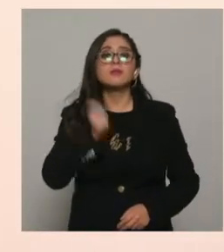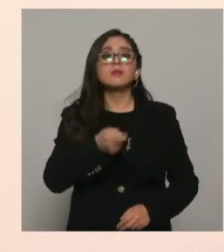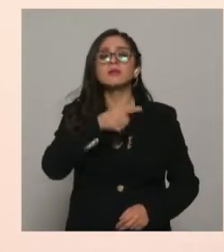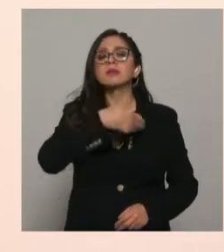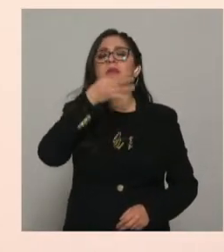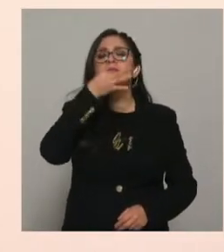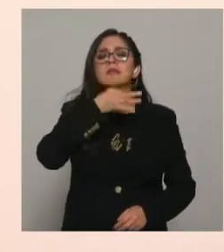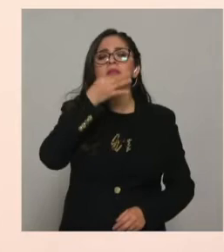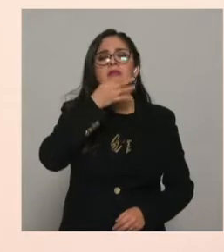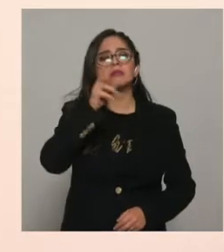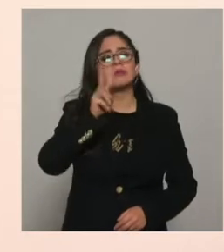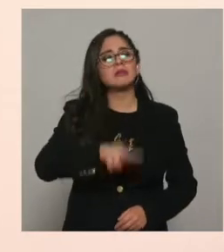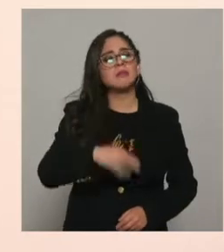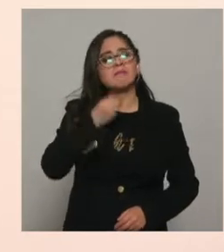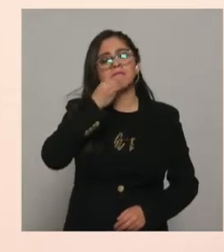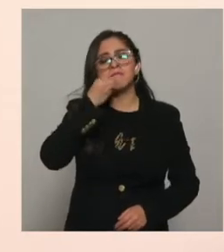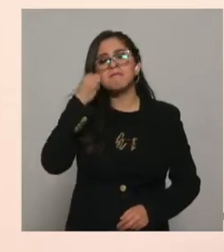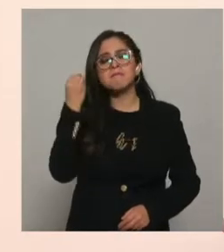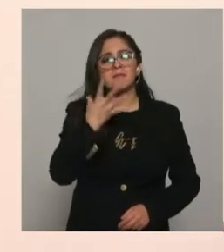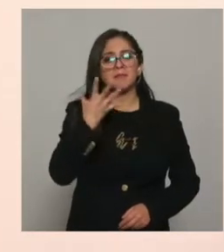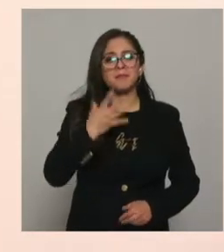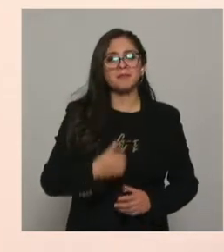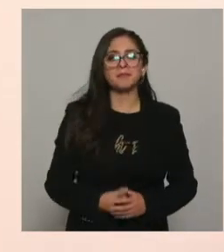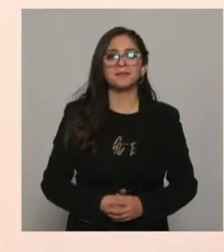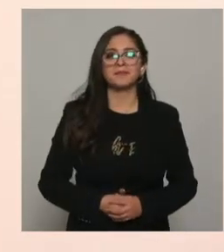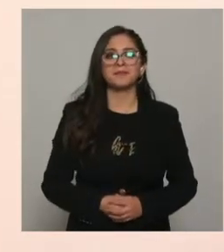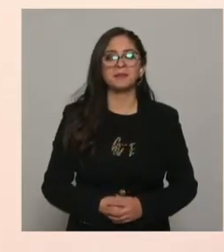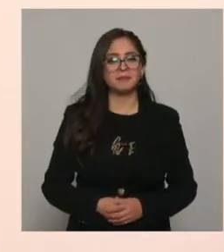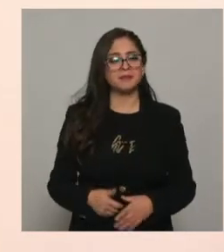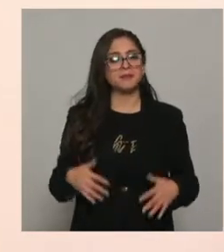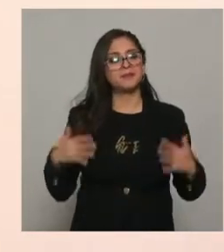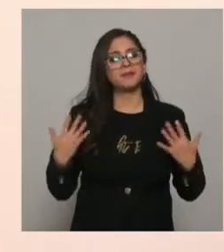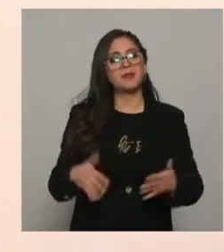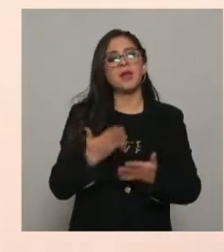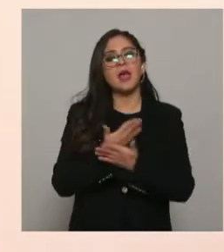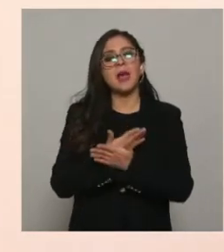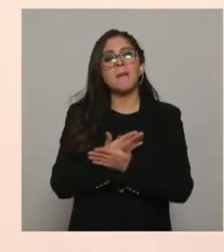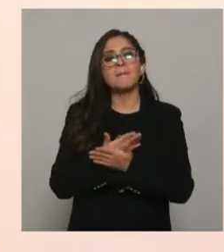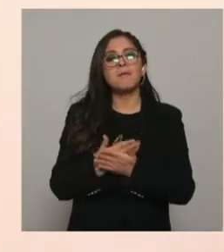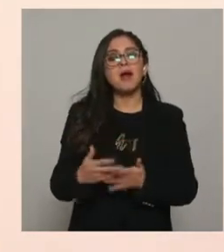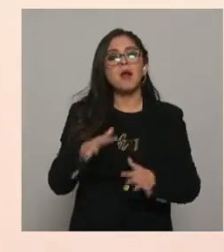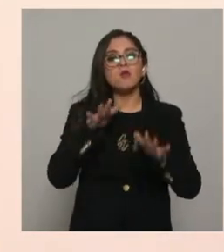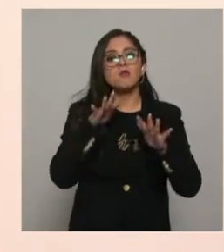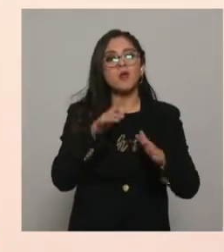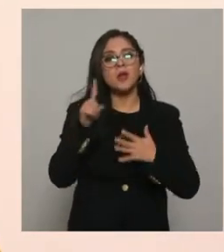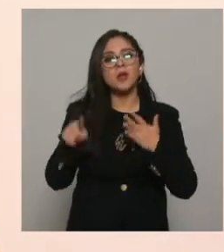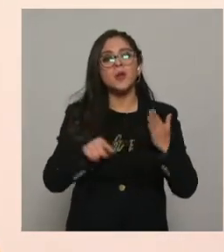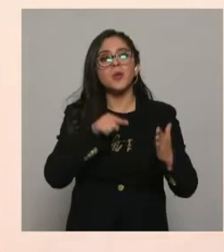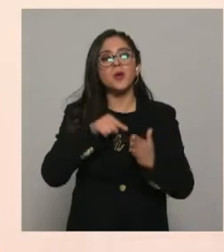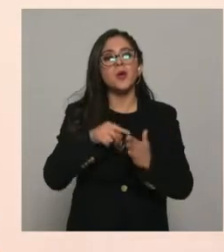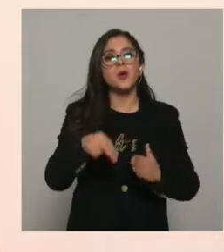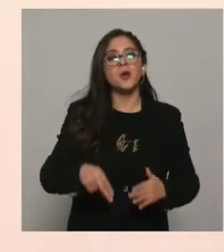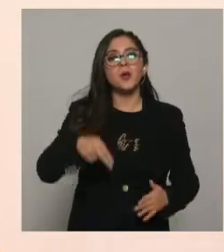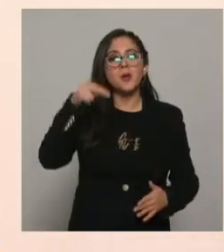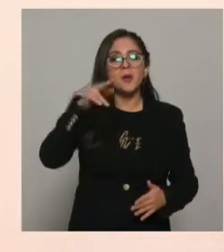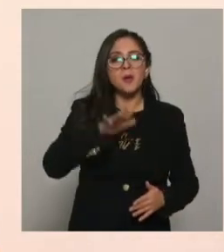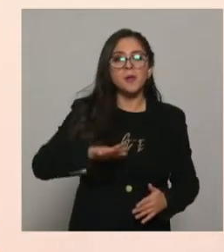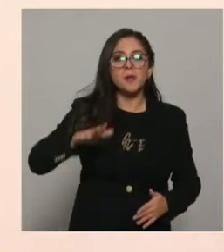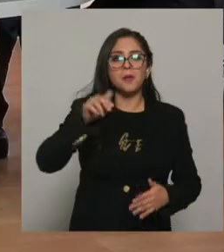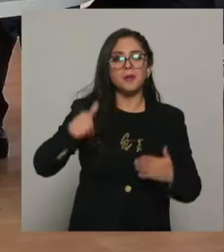tan hermosa. Excelente. Además, con una riqueza también impresionante Sí. en esa zona norte de la Ciudad de